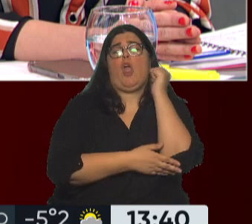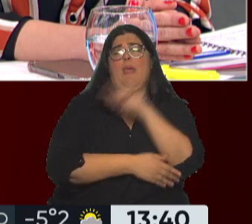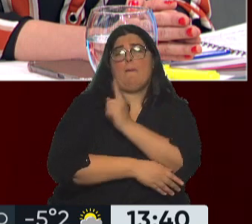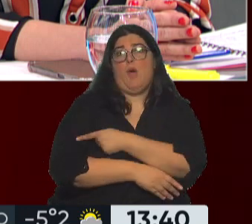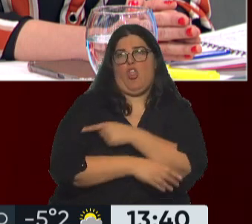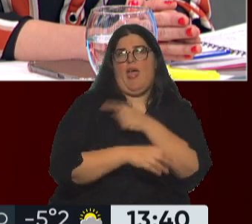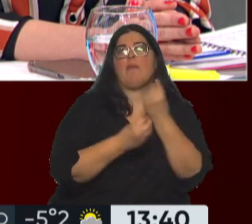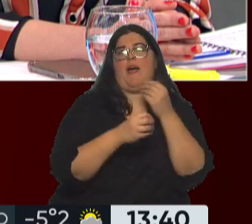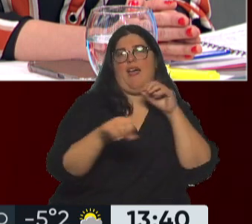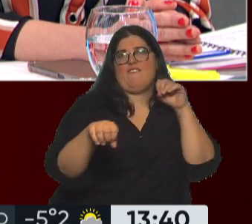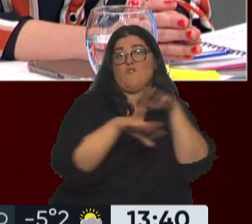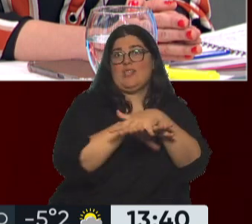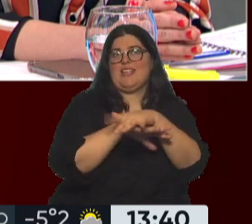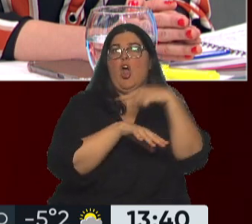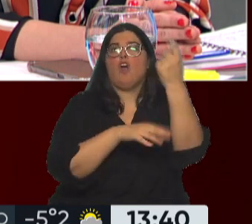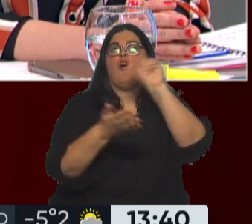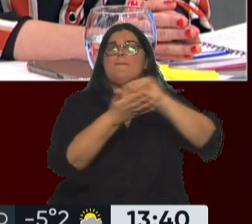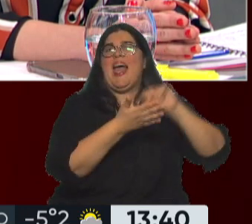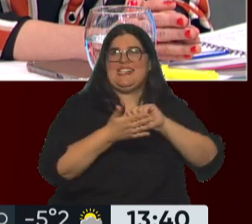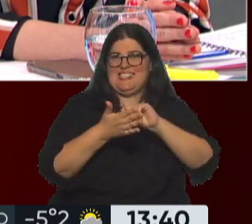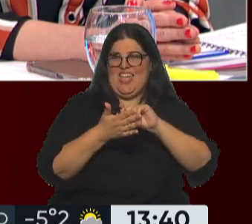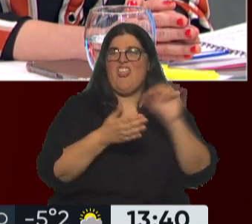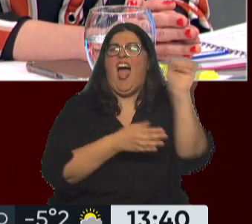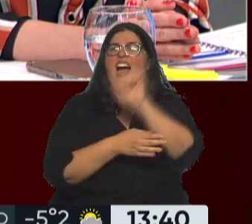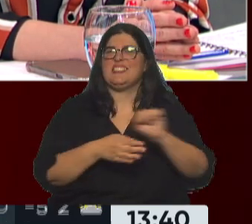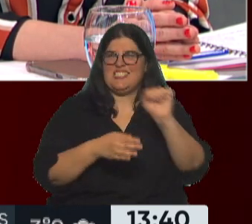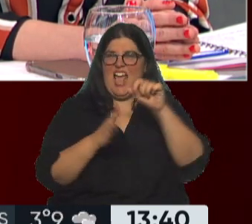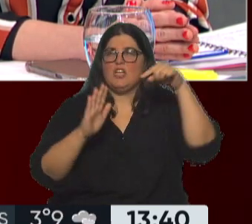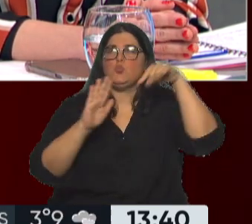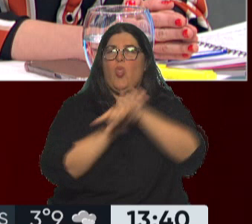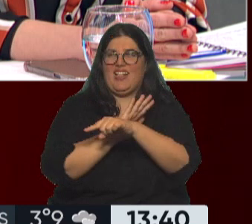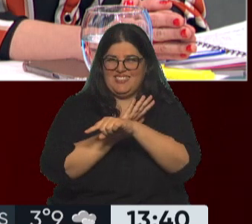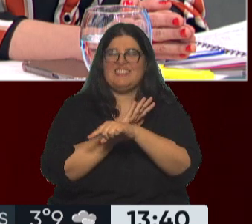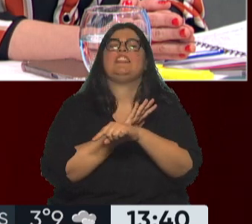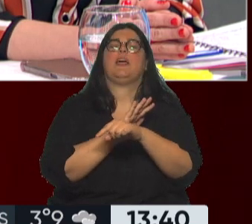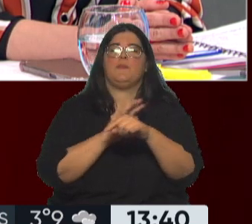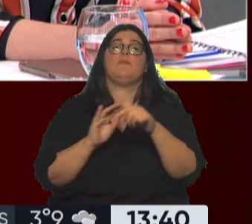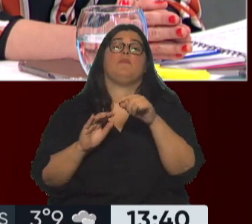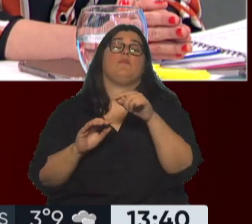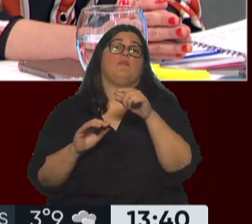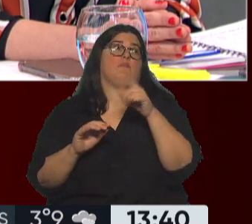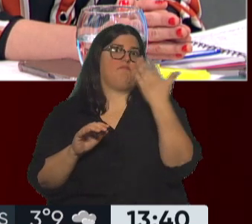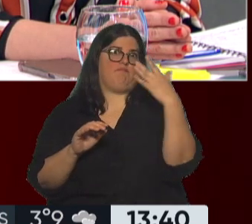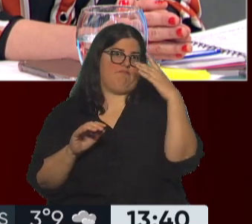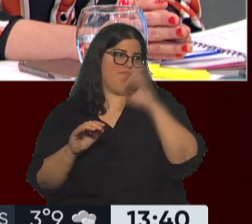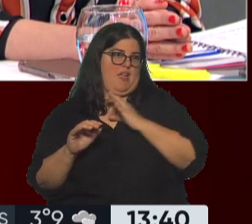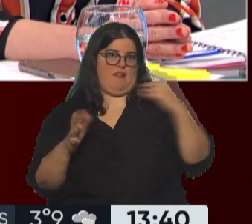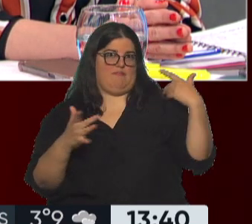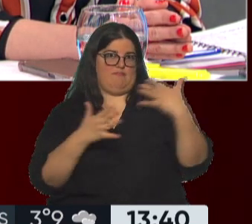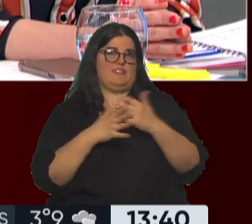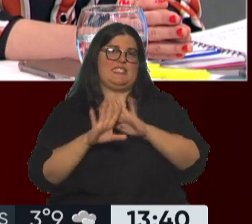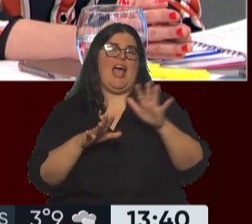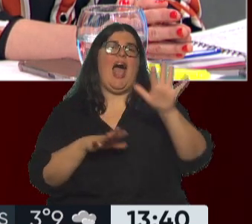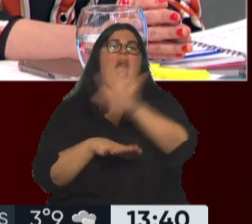para influir en los países del sudeste de Asia, que se convirtieron en las últimas décadas en un área de